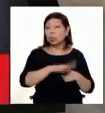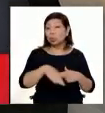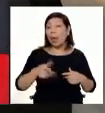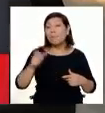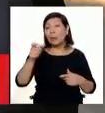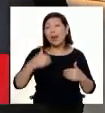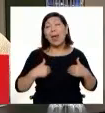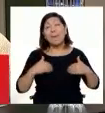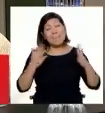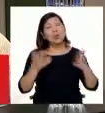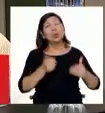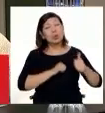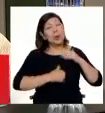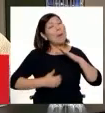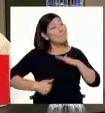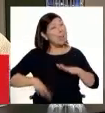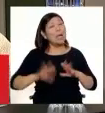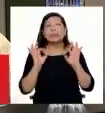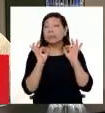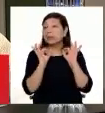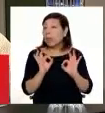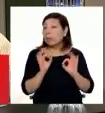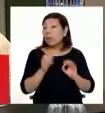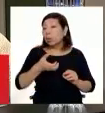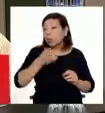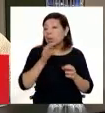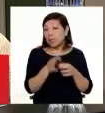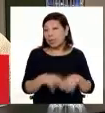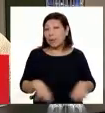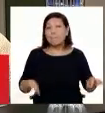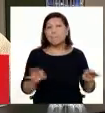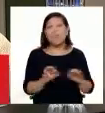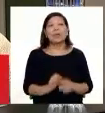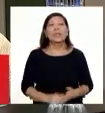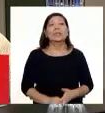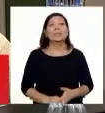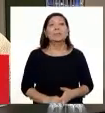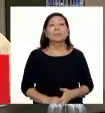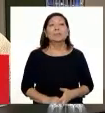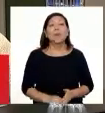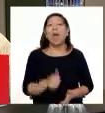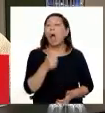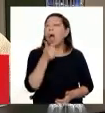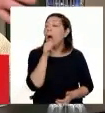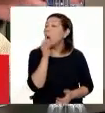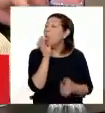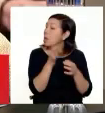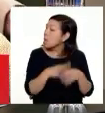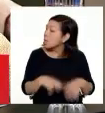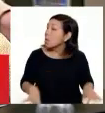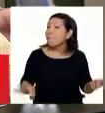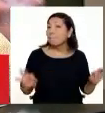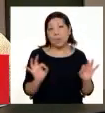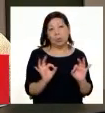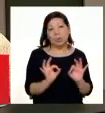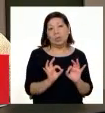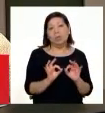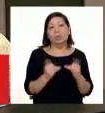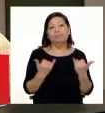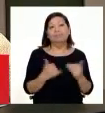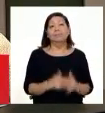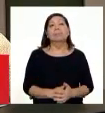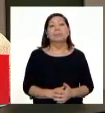infantiles y adultos mayores, y es por ello mantenerse hidratados es sumamente importante, ¿no? Inicialmente el agua pura. El agua pura que justamente la